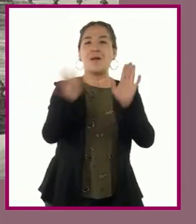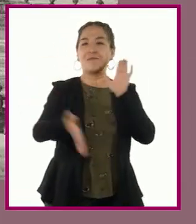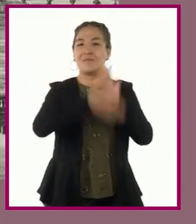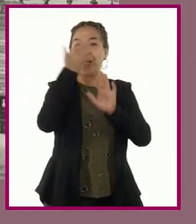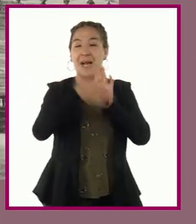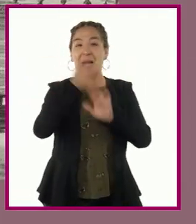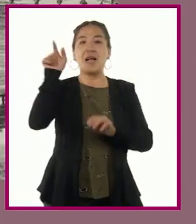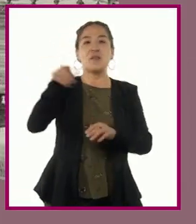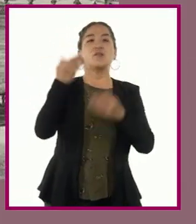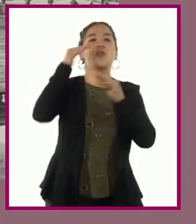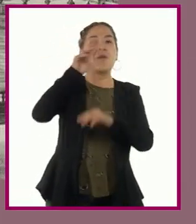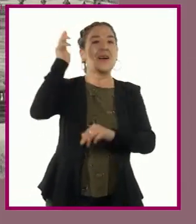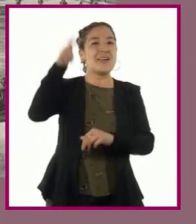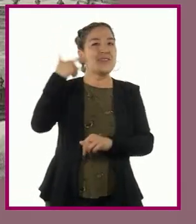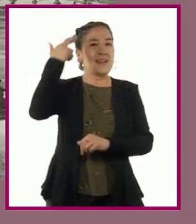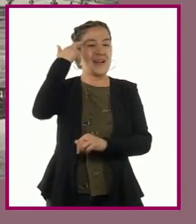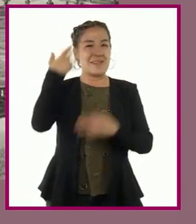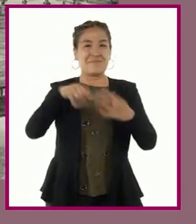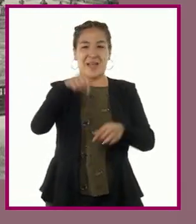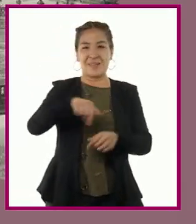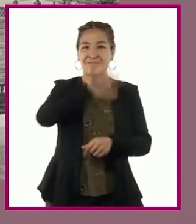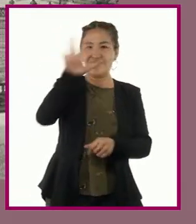pública en toda América.